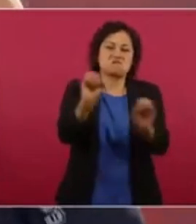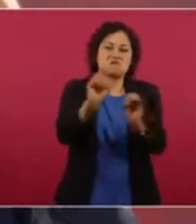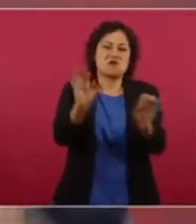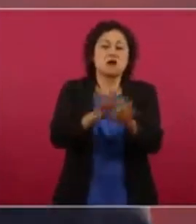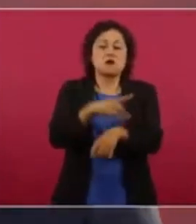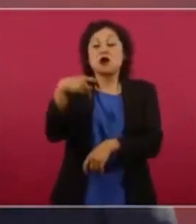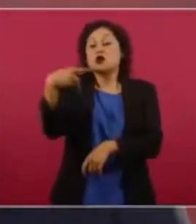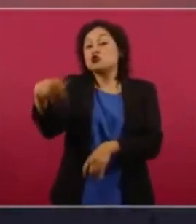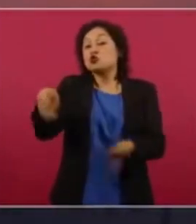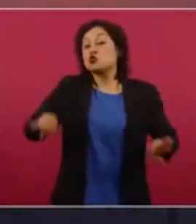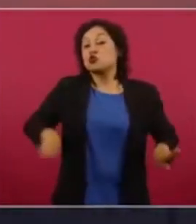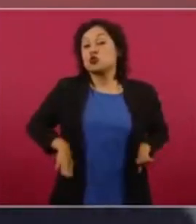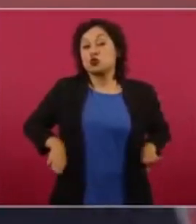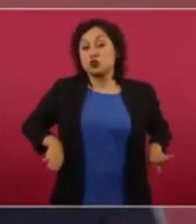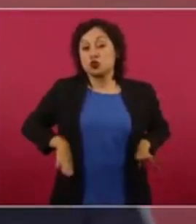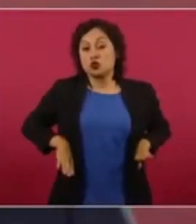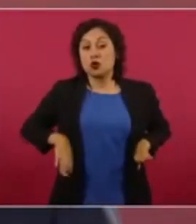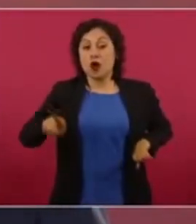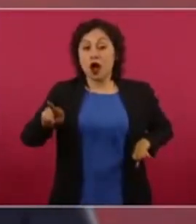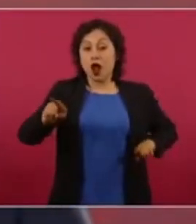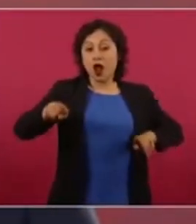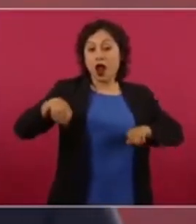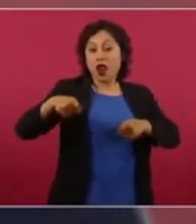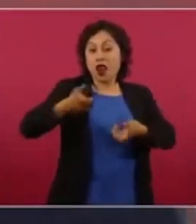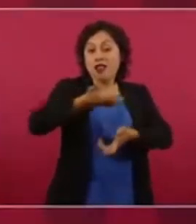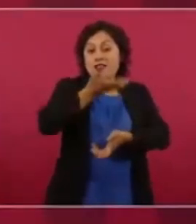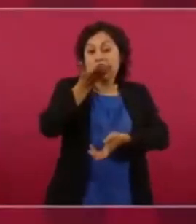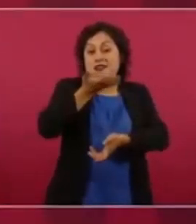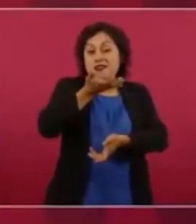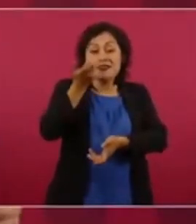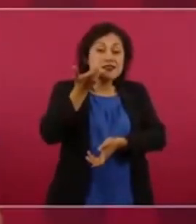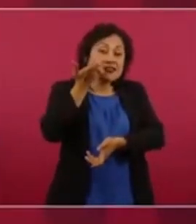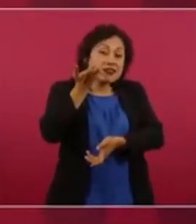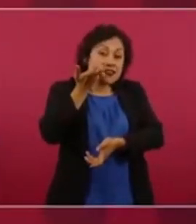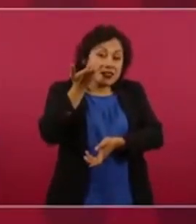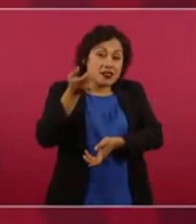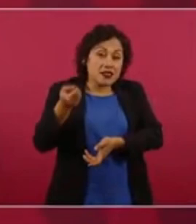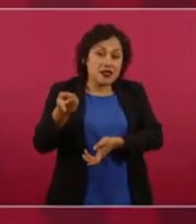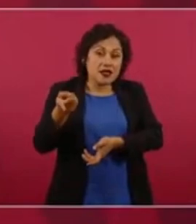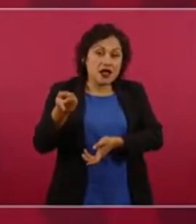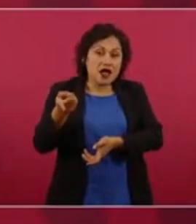Tiene el pensamiento conservador mucha carga de odio.